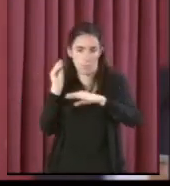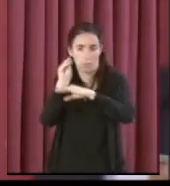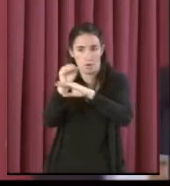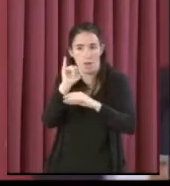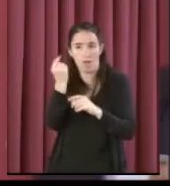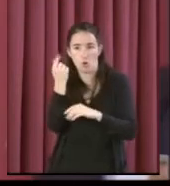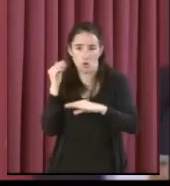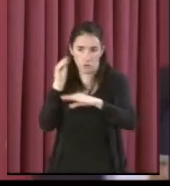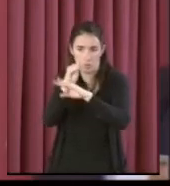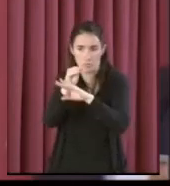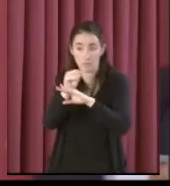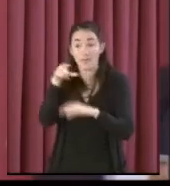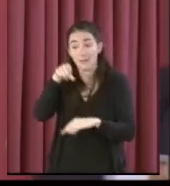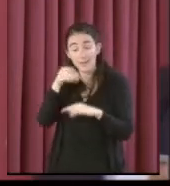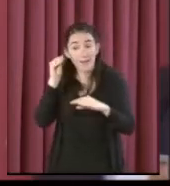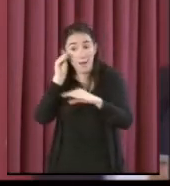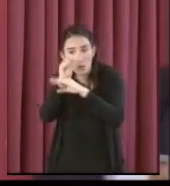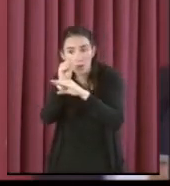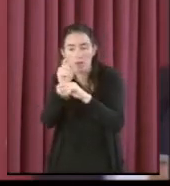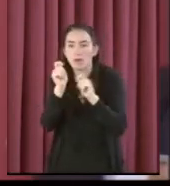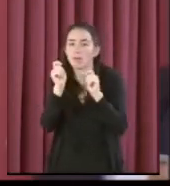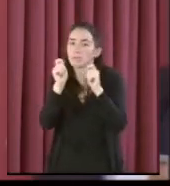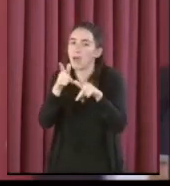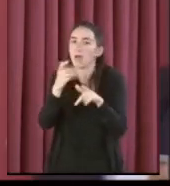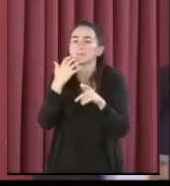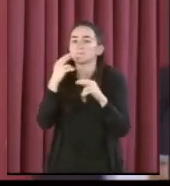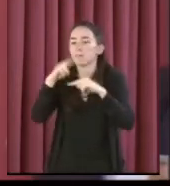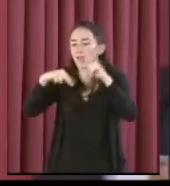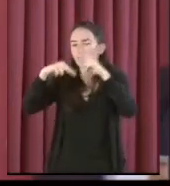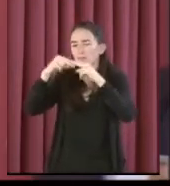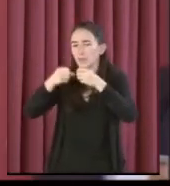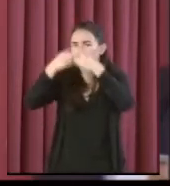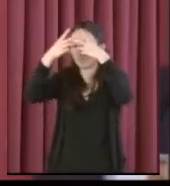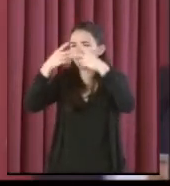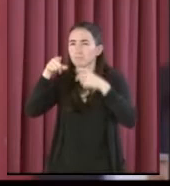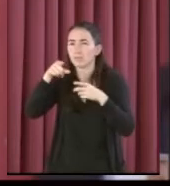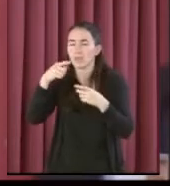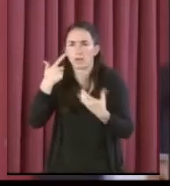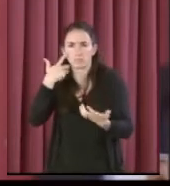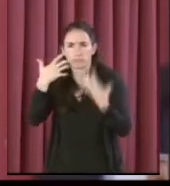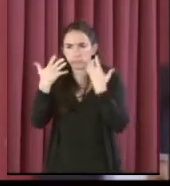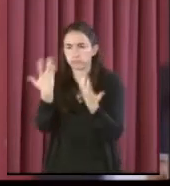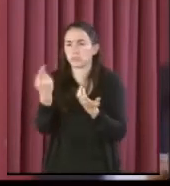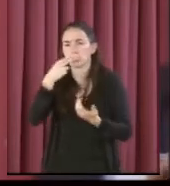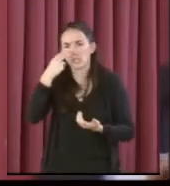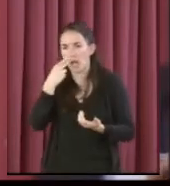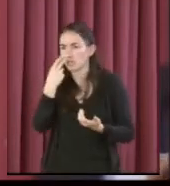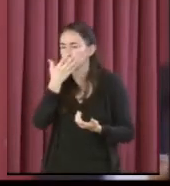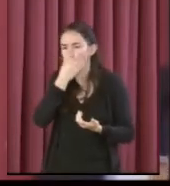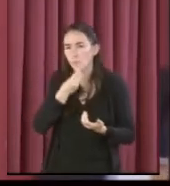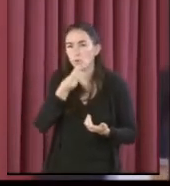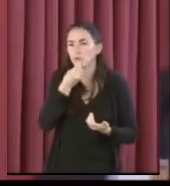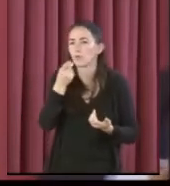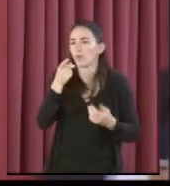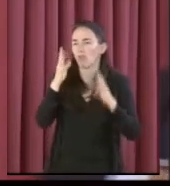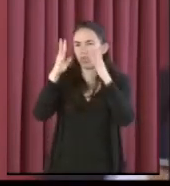Son, sin duda alguna, un magnífico instrumento para recuperar edificios de interés histórico-artístico, pero también para fomentar la